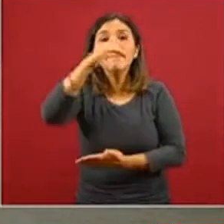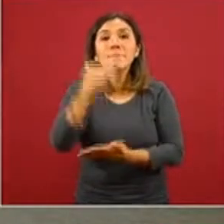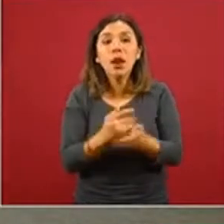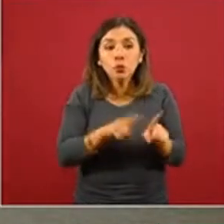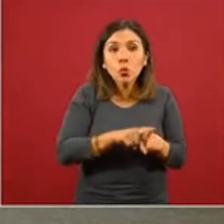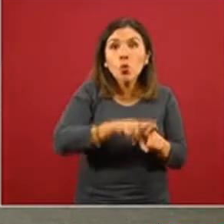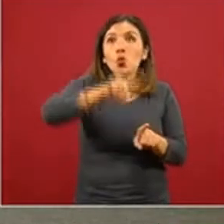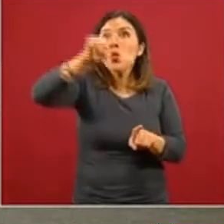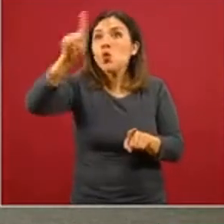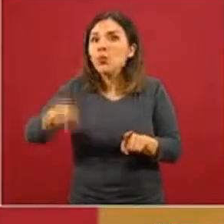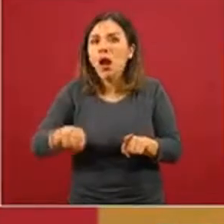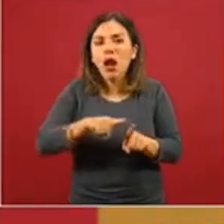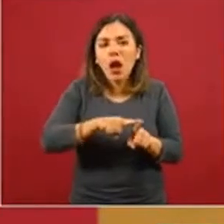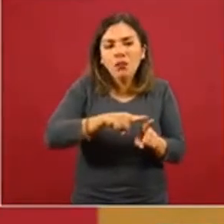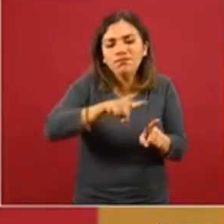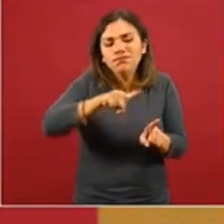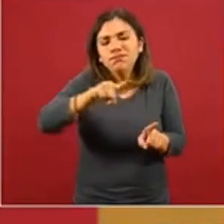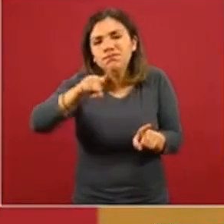curva epidémica,